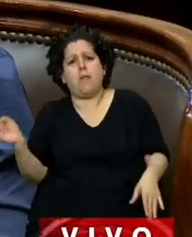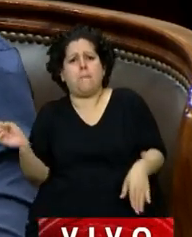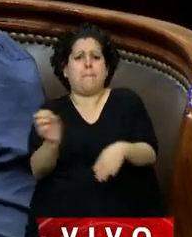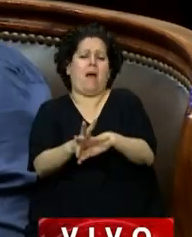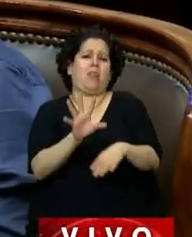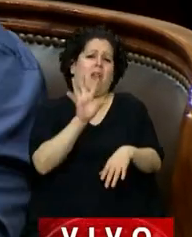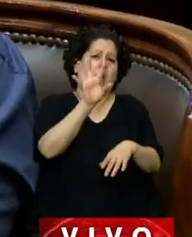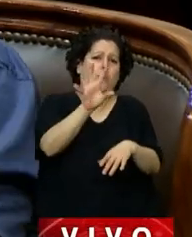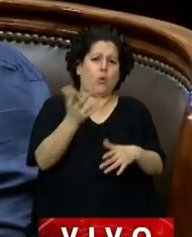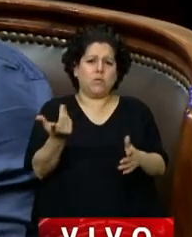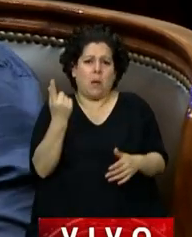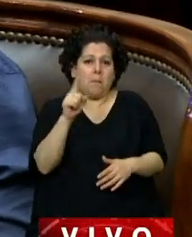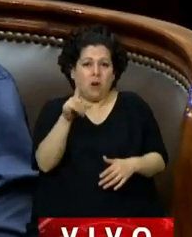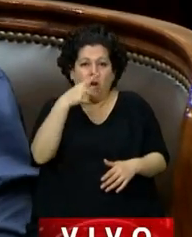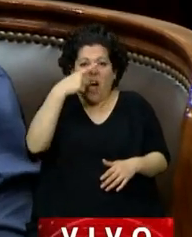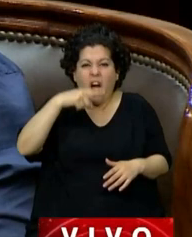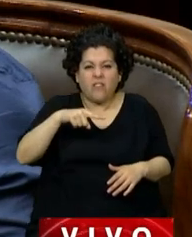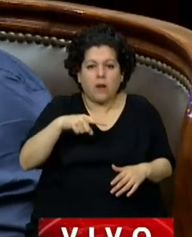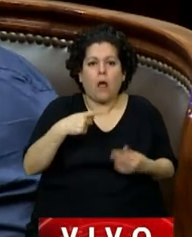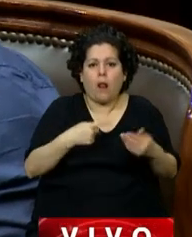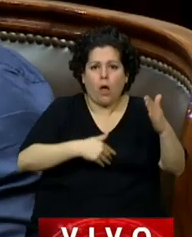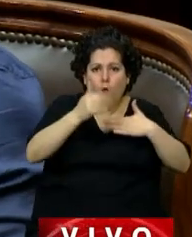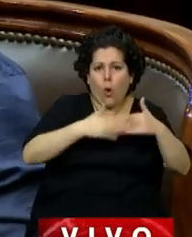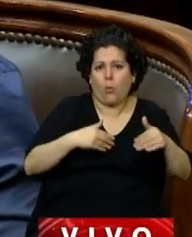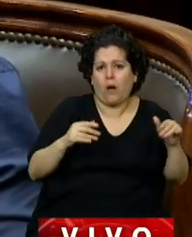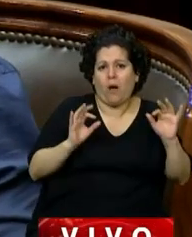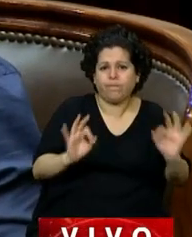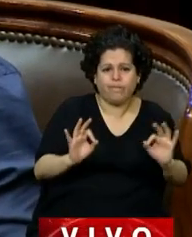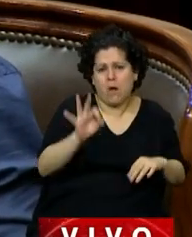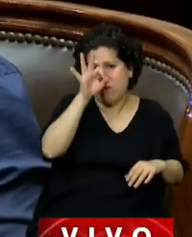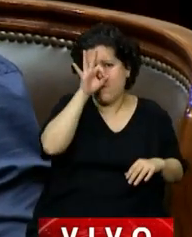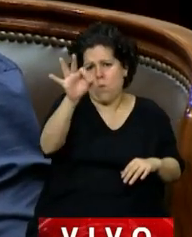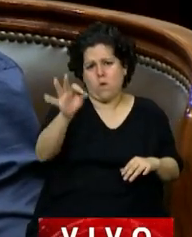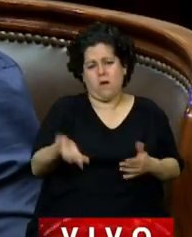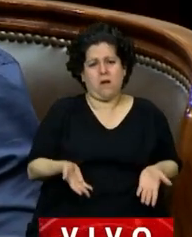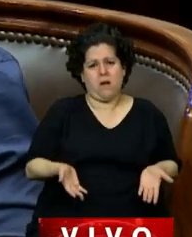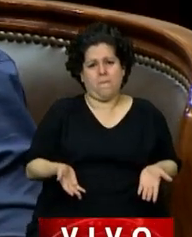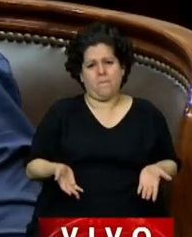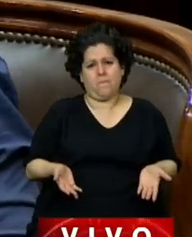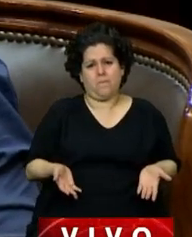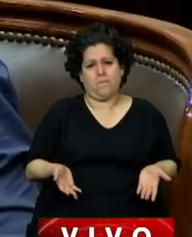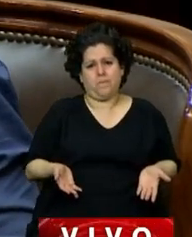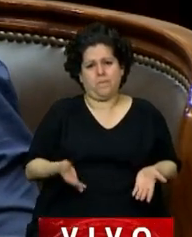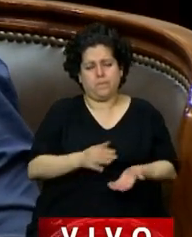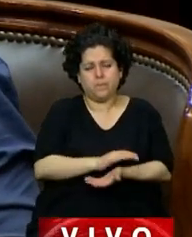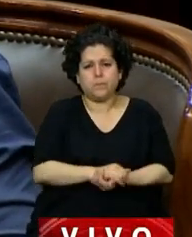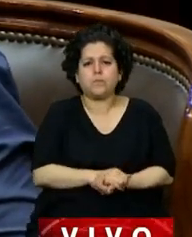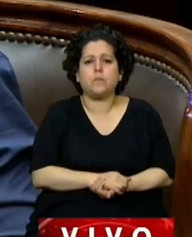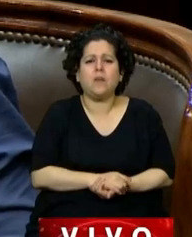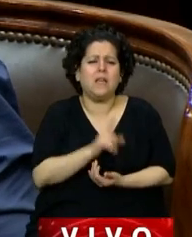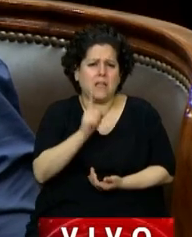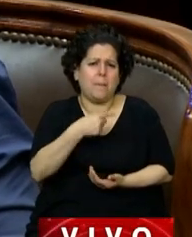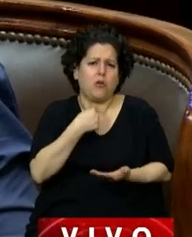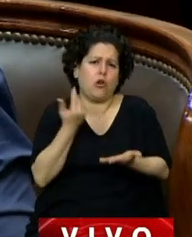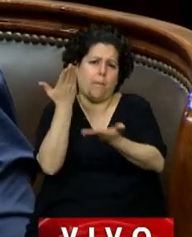y que después las sobran nunca se concretan ya ya terminó y por otro lado quiero